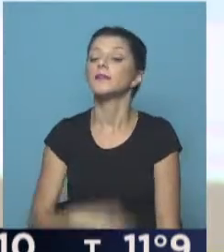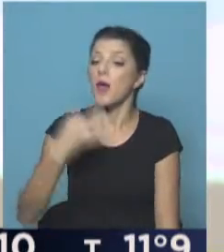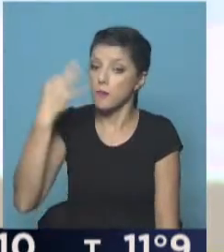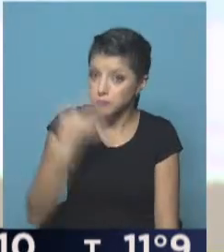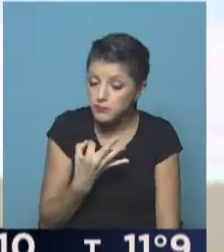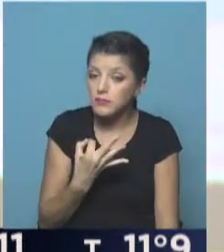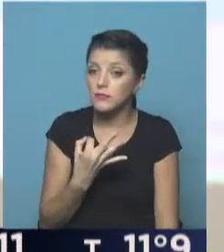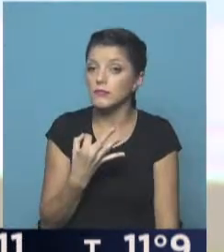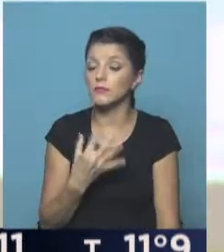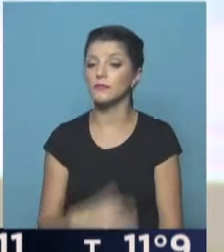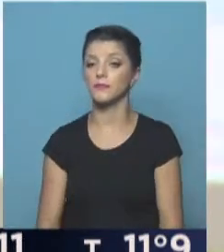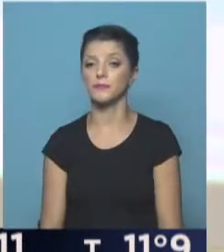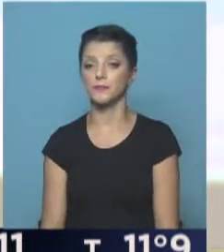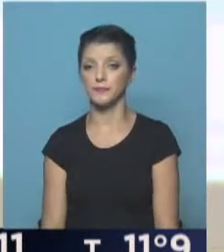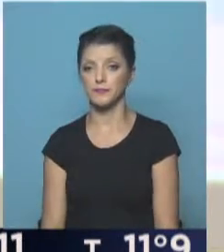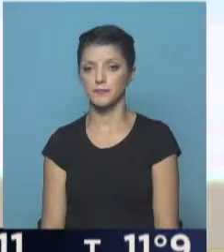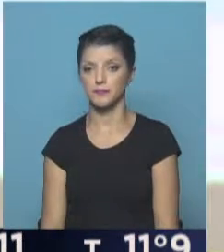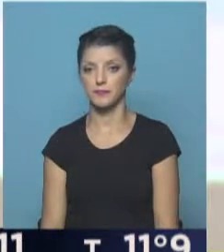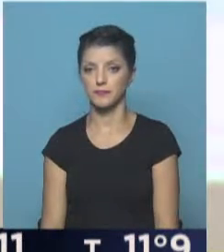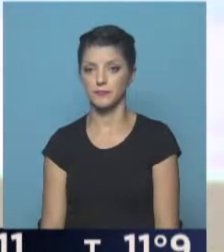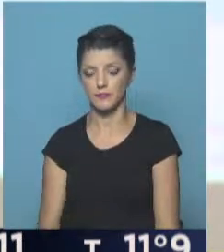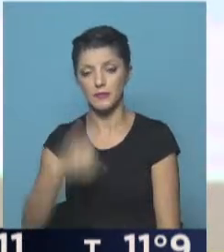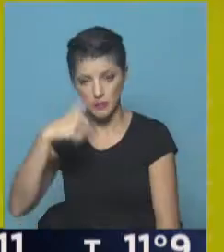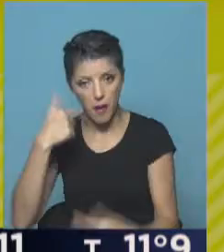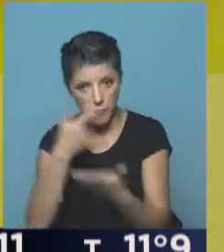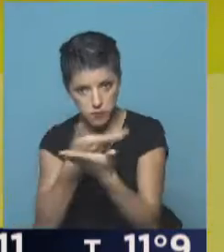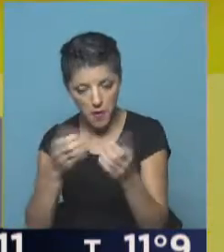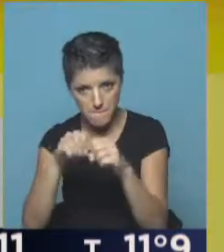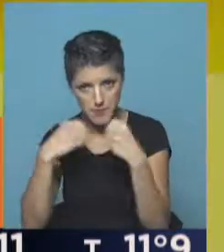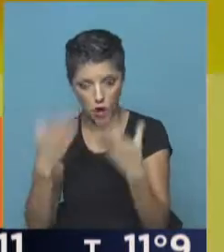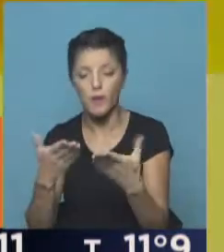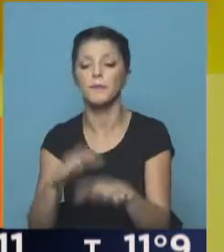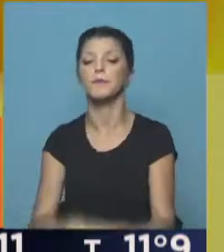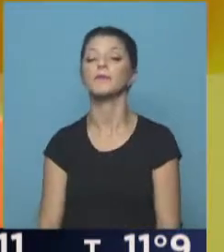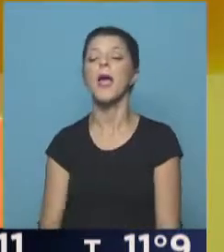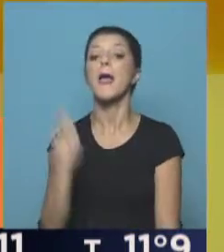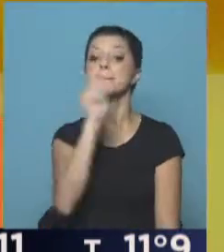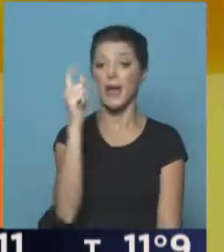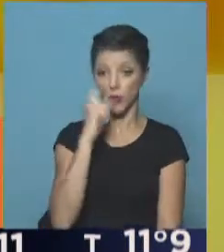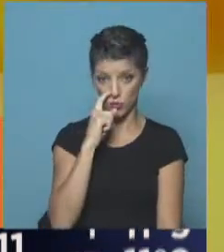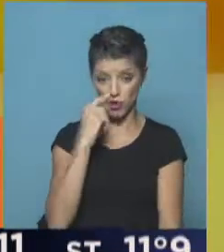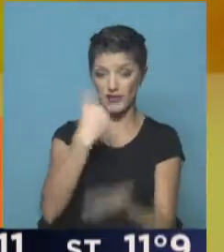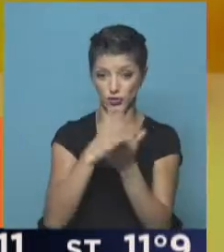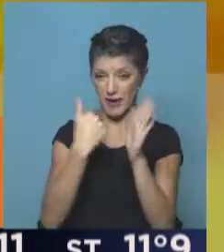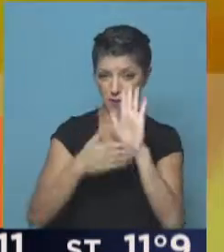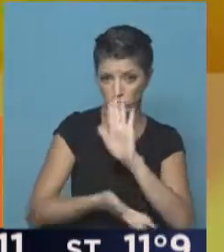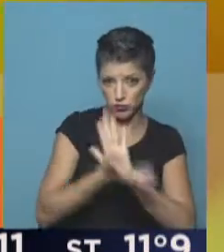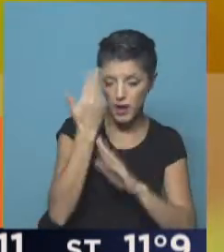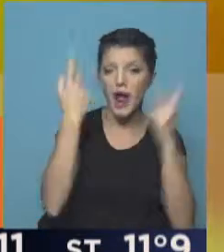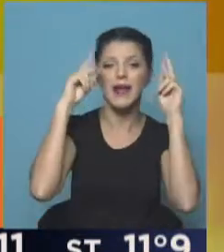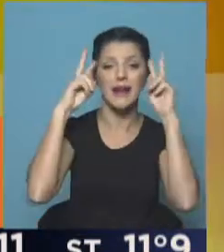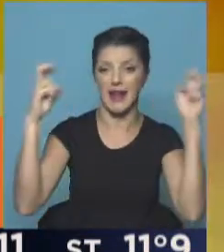muestra se irá ampliando. En junio, los rubros que más subieron fueron recreación y